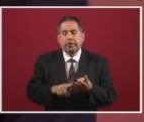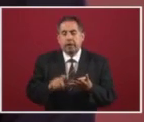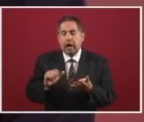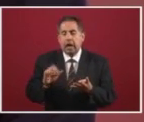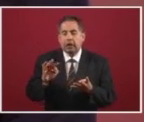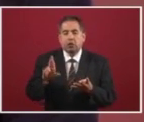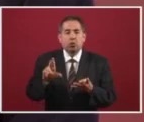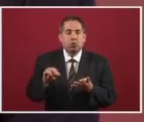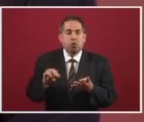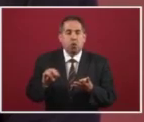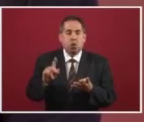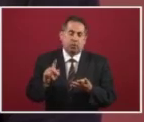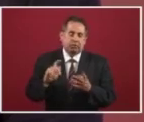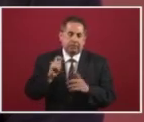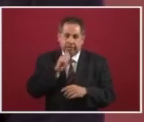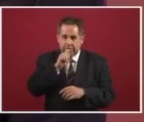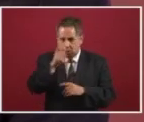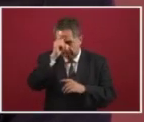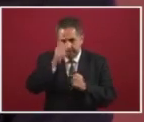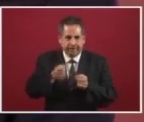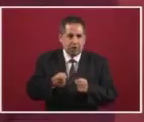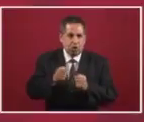Arturo Duclo, piloto;